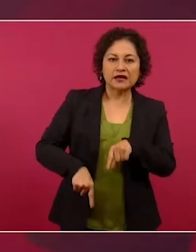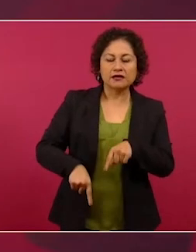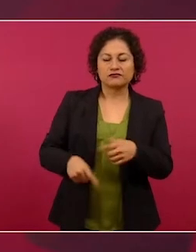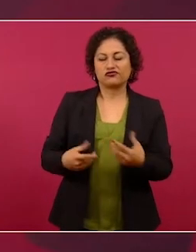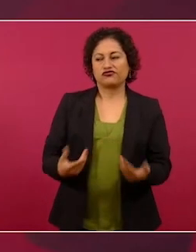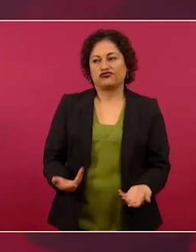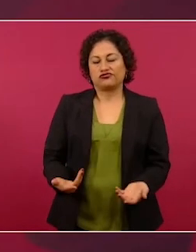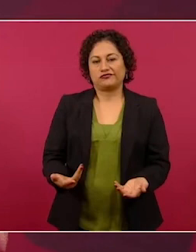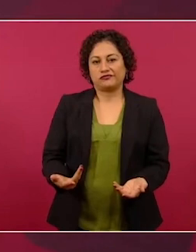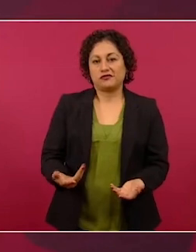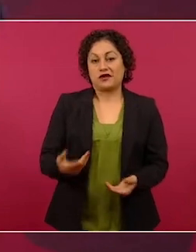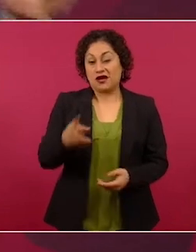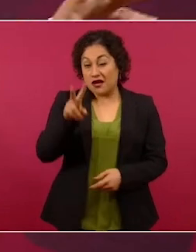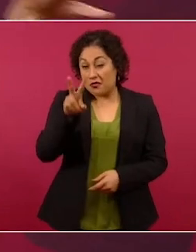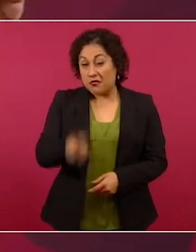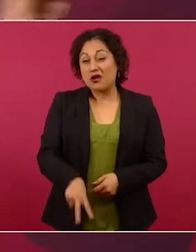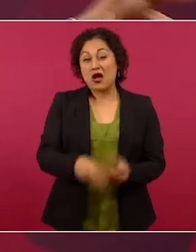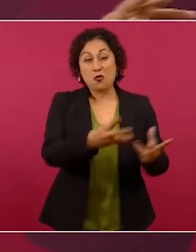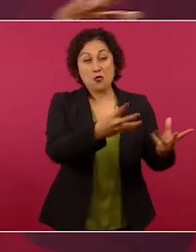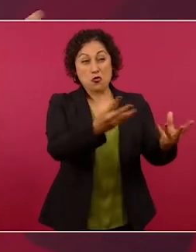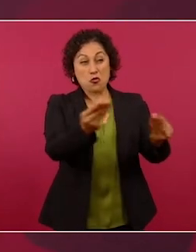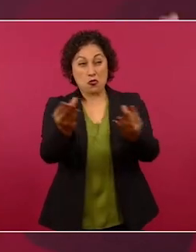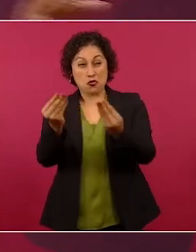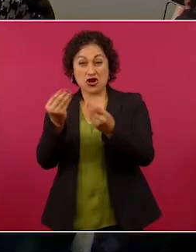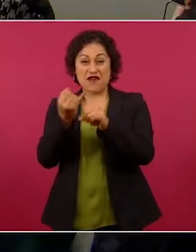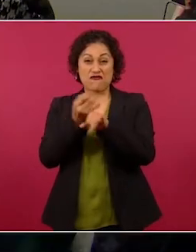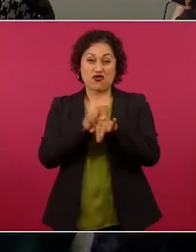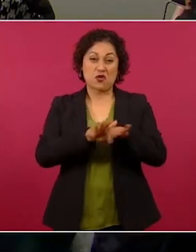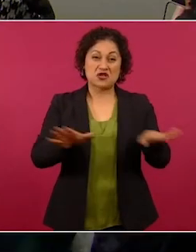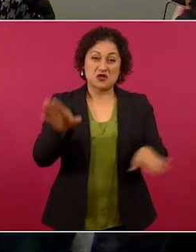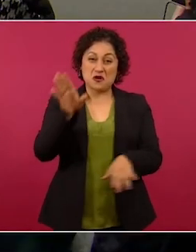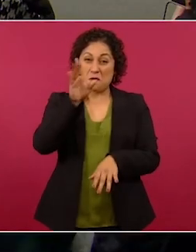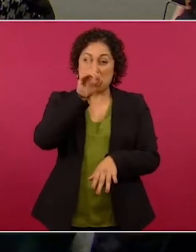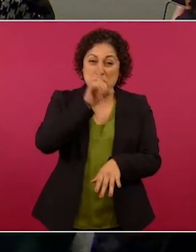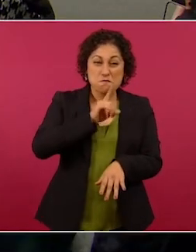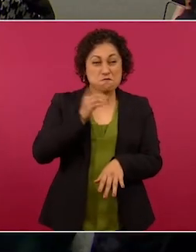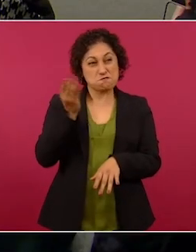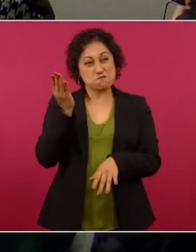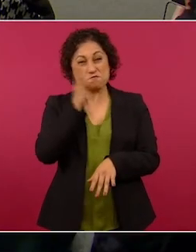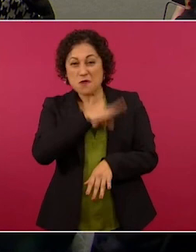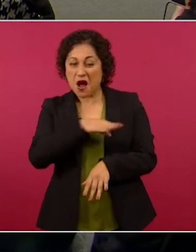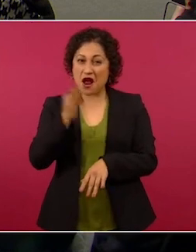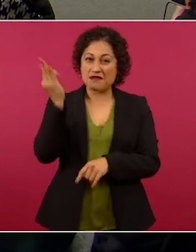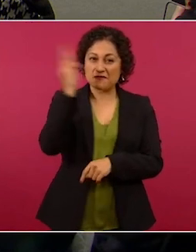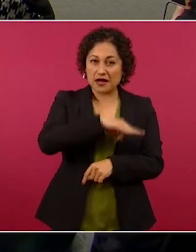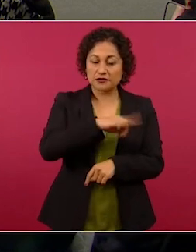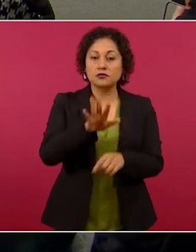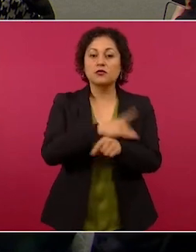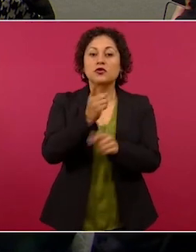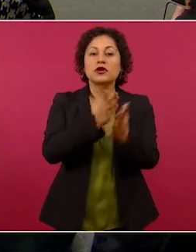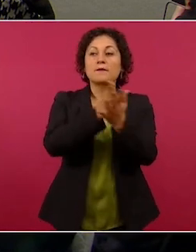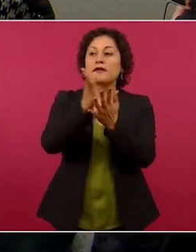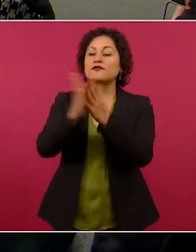desinformación, porque todos los medios de información, la mayoría, están controlados